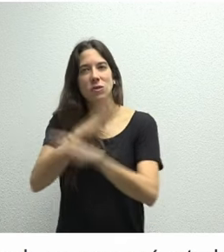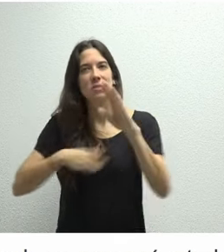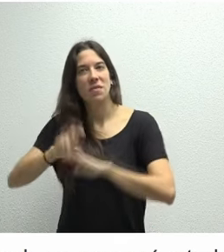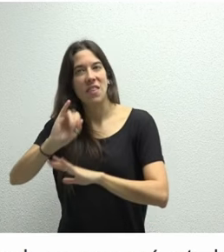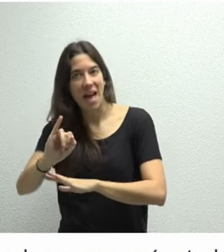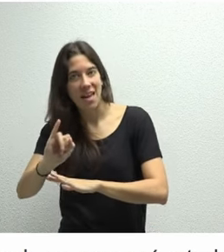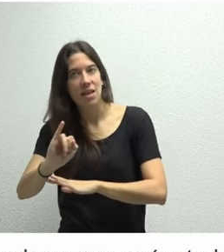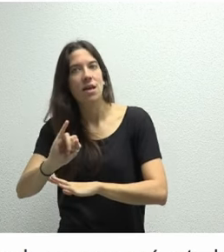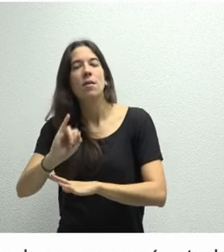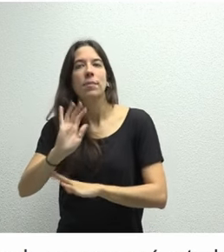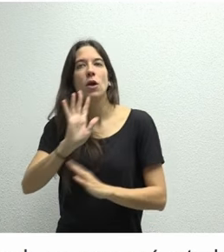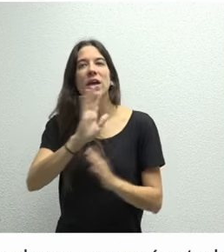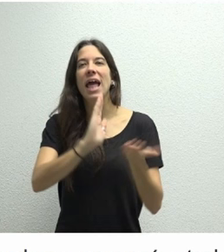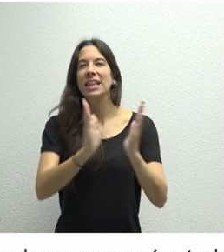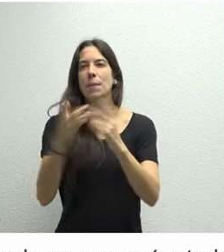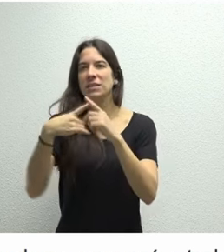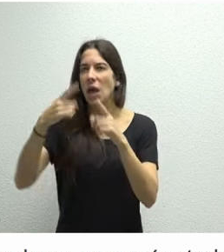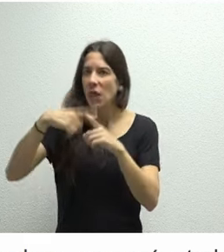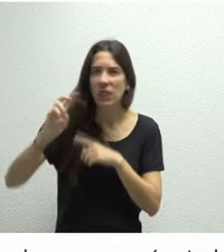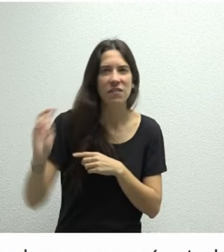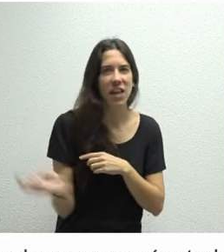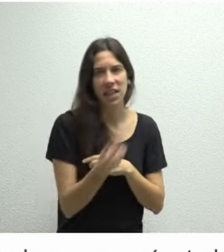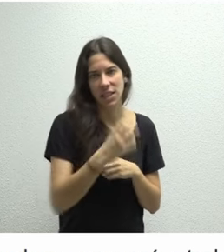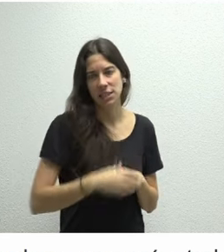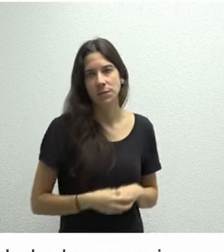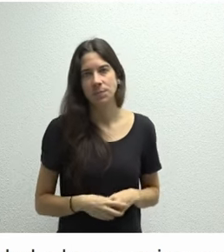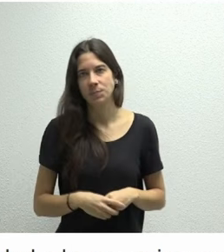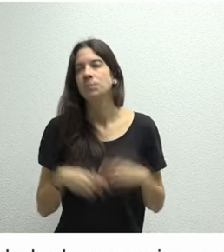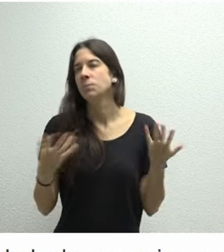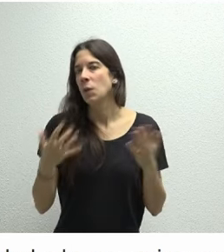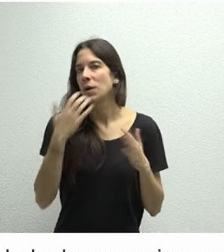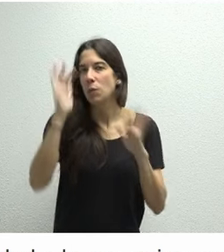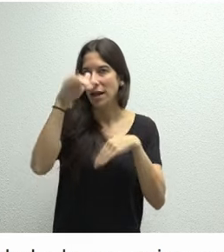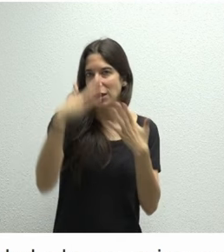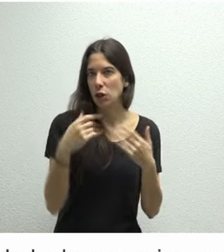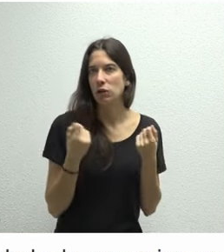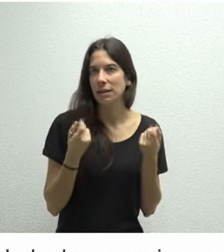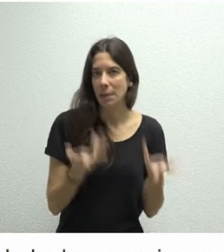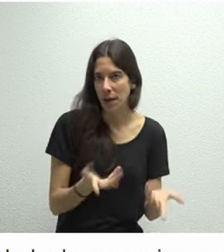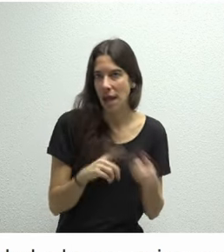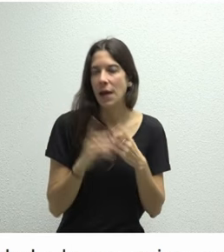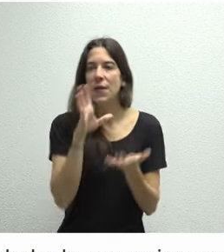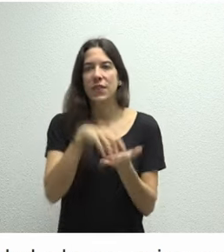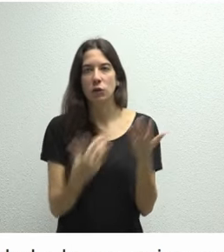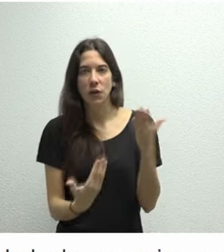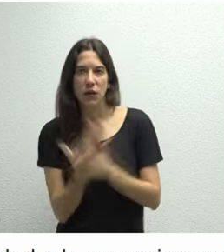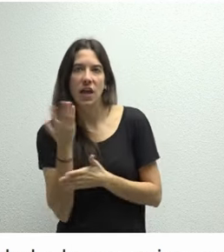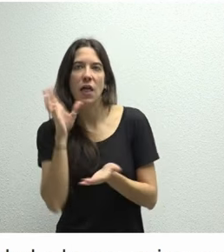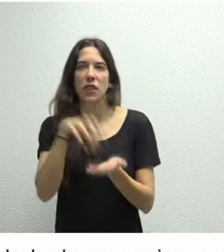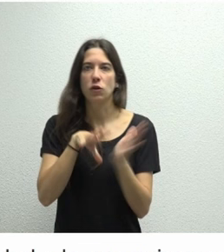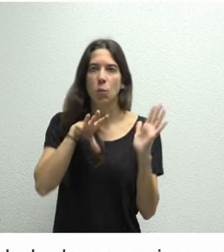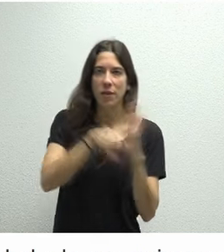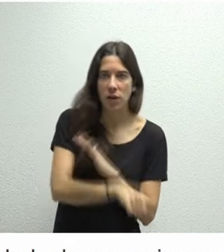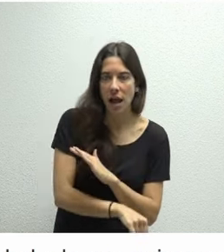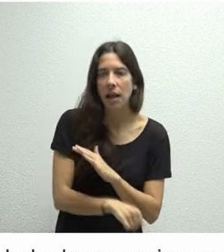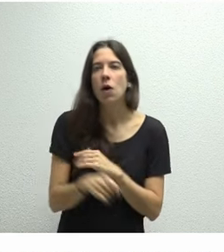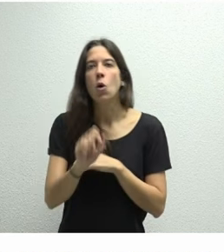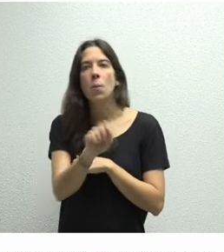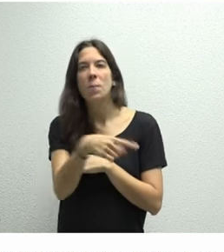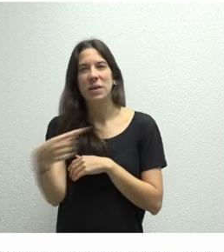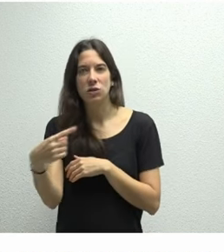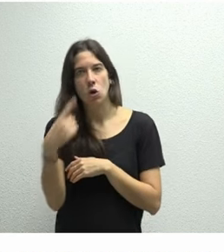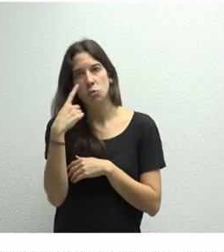en distintos en distintas etapas es decir atención temprana centro de día centro ocupacional piso supervisado